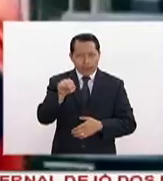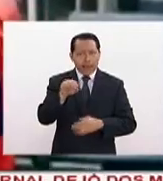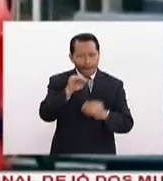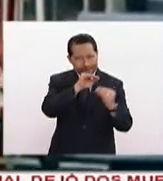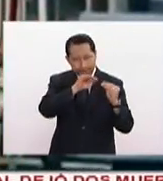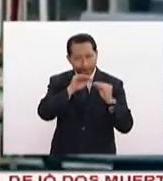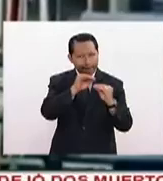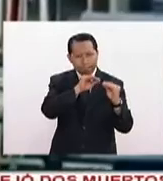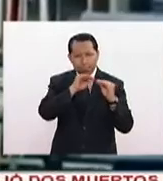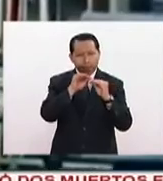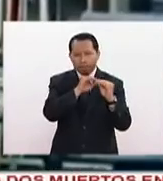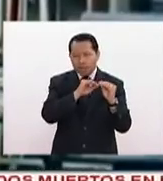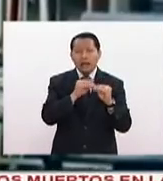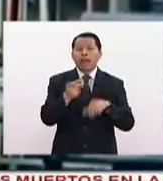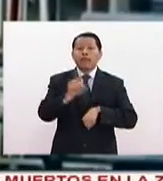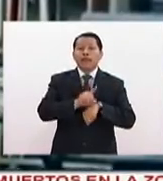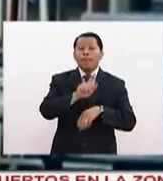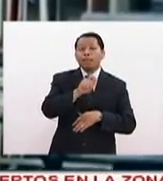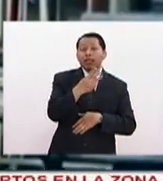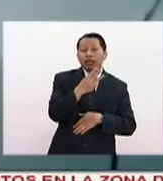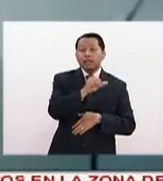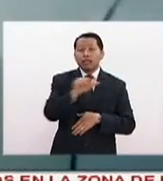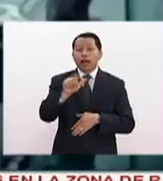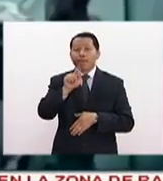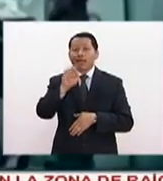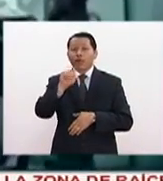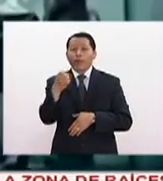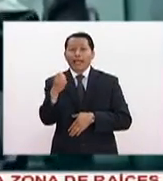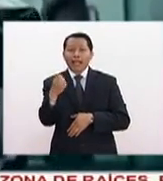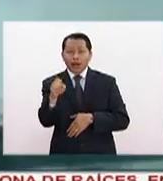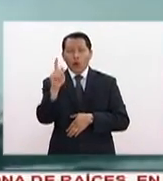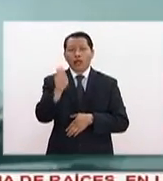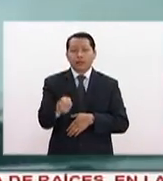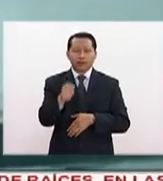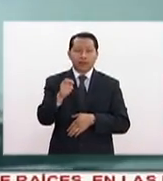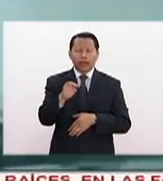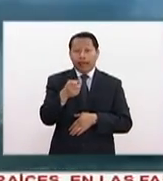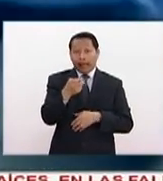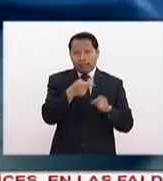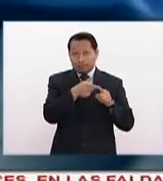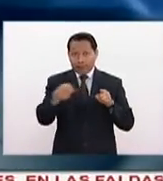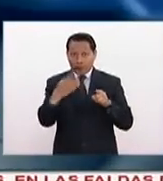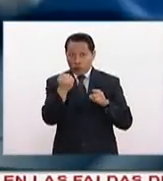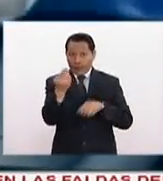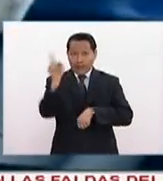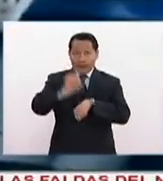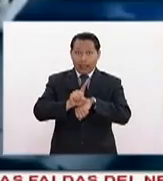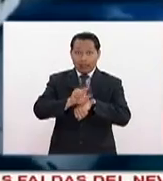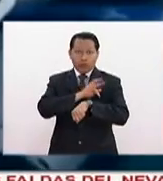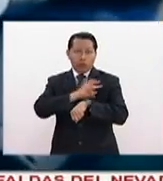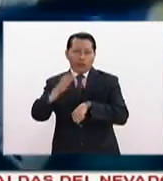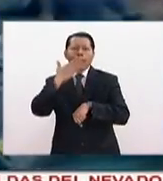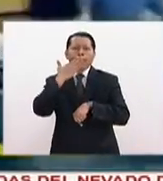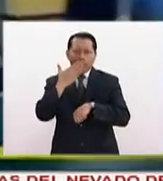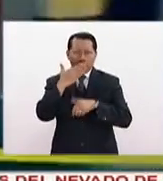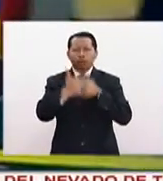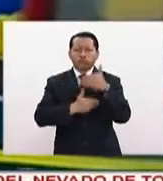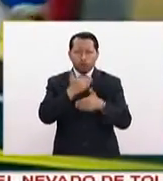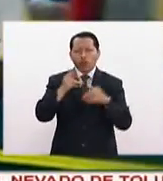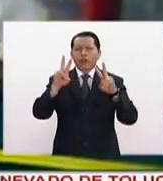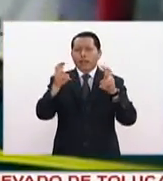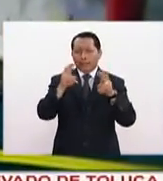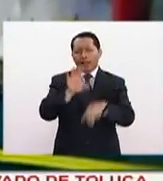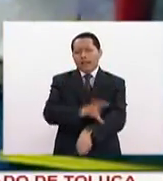Norte, que se realizará del 23 al 29 de enero. Se espera que durante estos 9 días se logren grandes avances en temas como